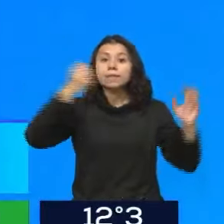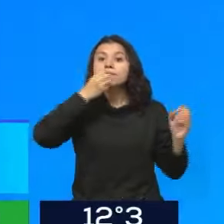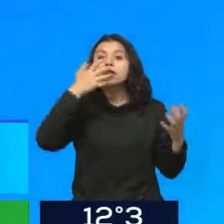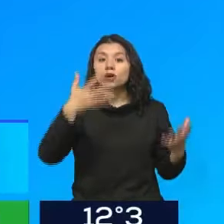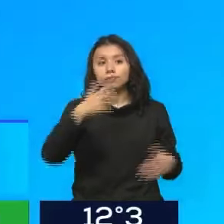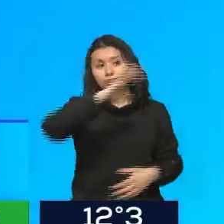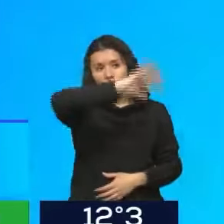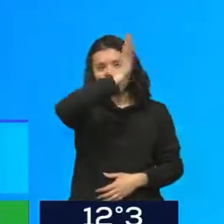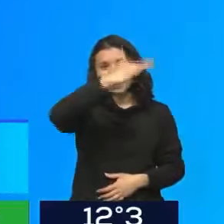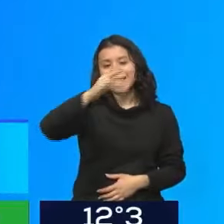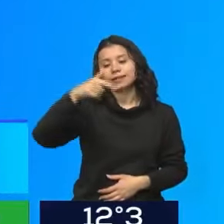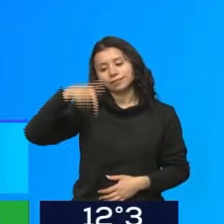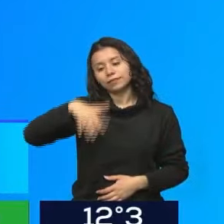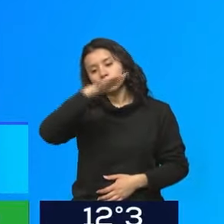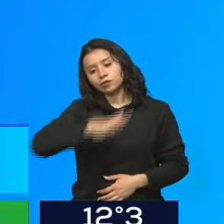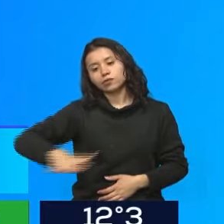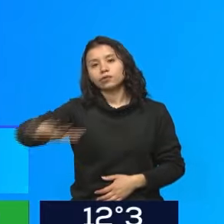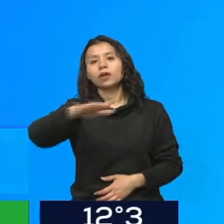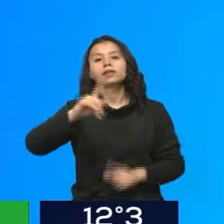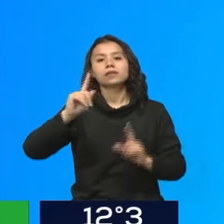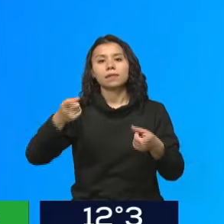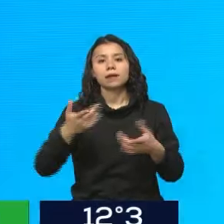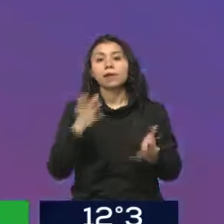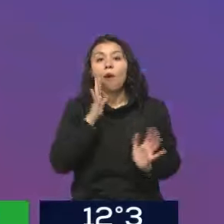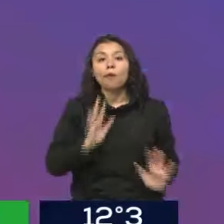como en el llano.